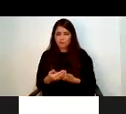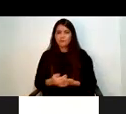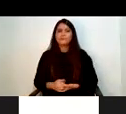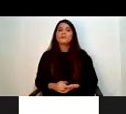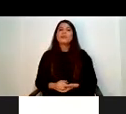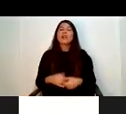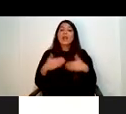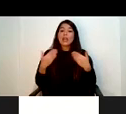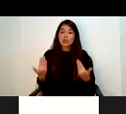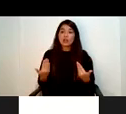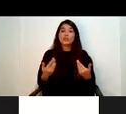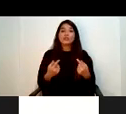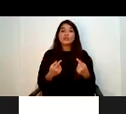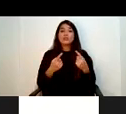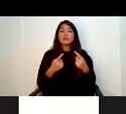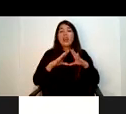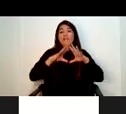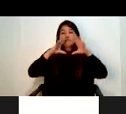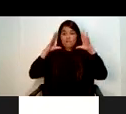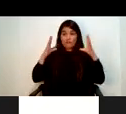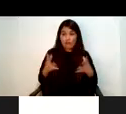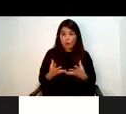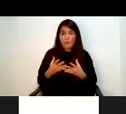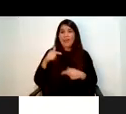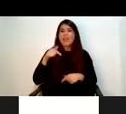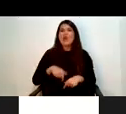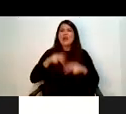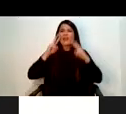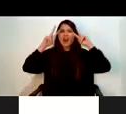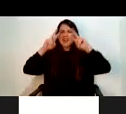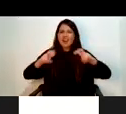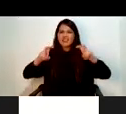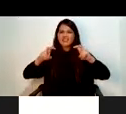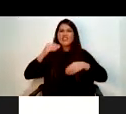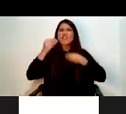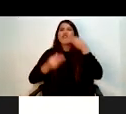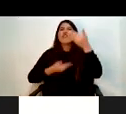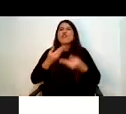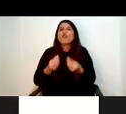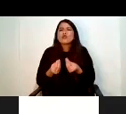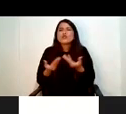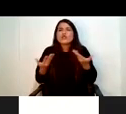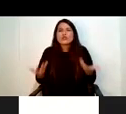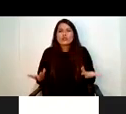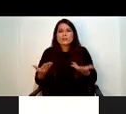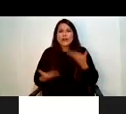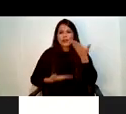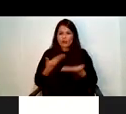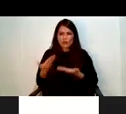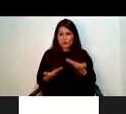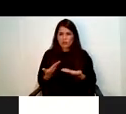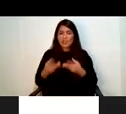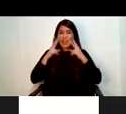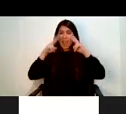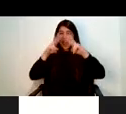por un lado tenemos la forma y ahora tenemos que analizar la función que tiene esa conducta. Y el análisis